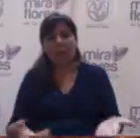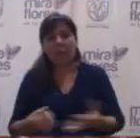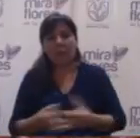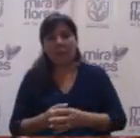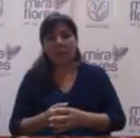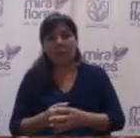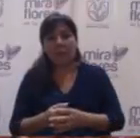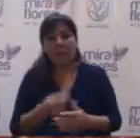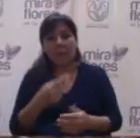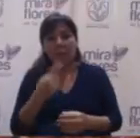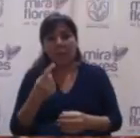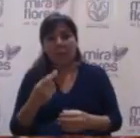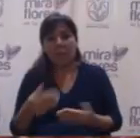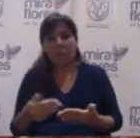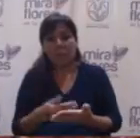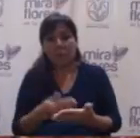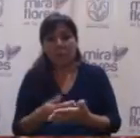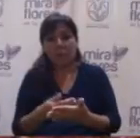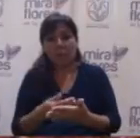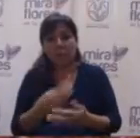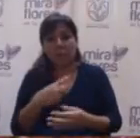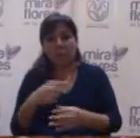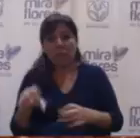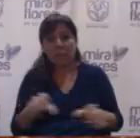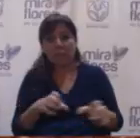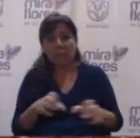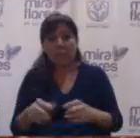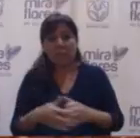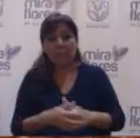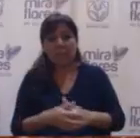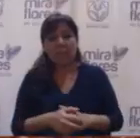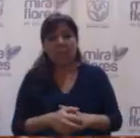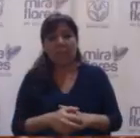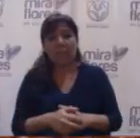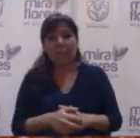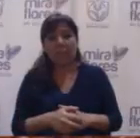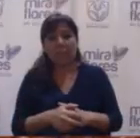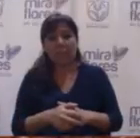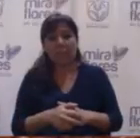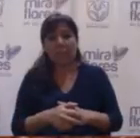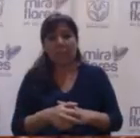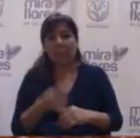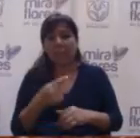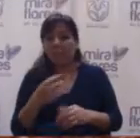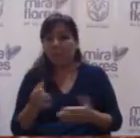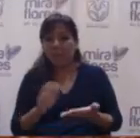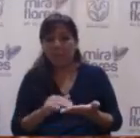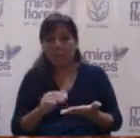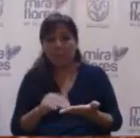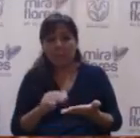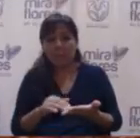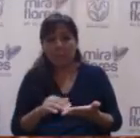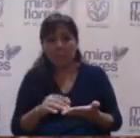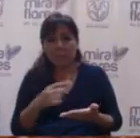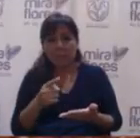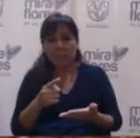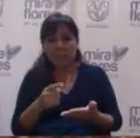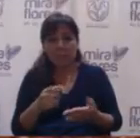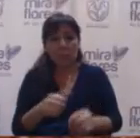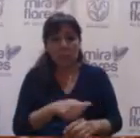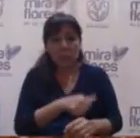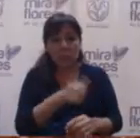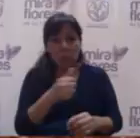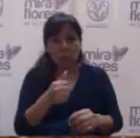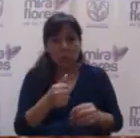un cobertor que existe para los dos puentes y algunas cosas más. Pero ese tipo de cosas, eso no estaba